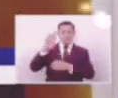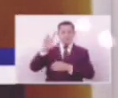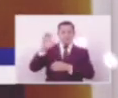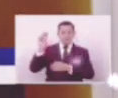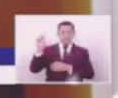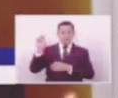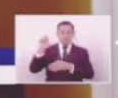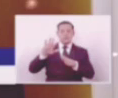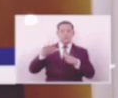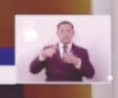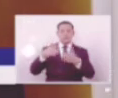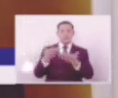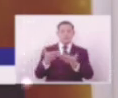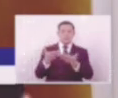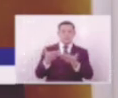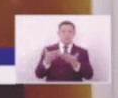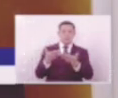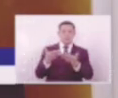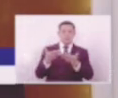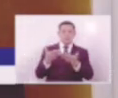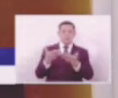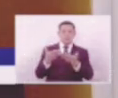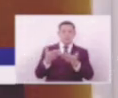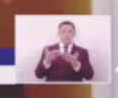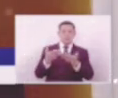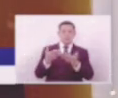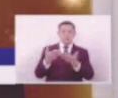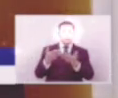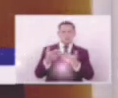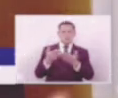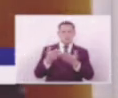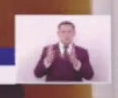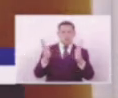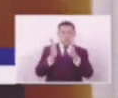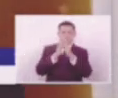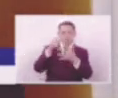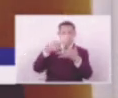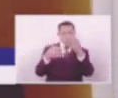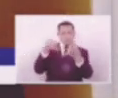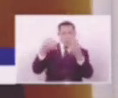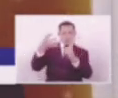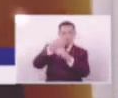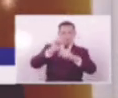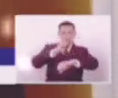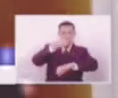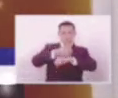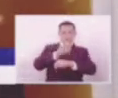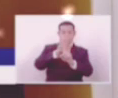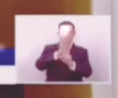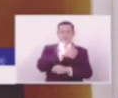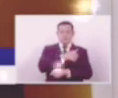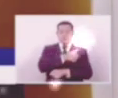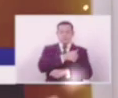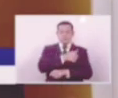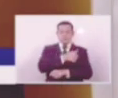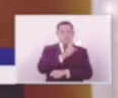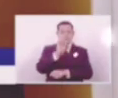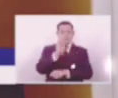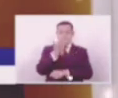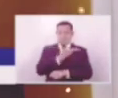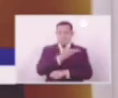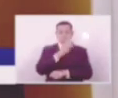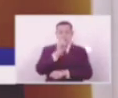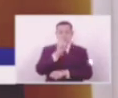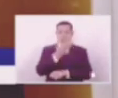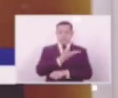que en el en el ante el órgano judicial se logre establecer su responsabilidad o inocencia